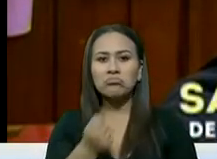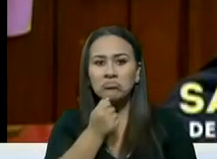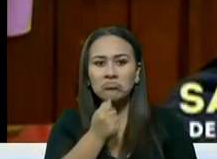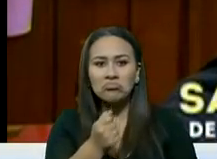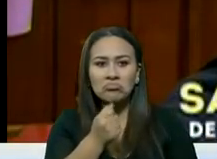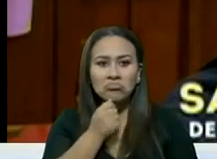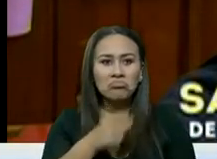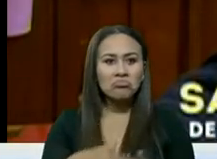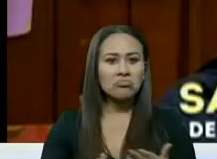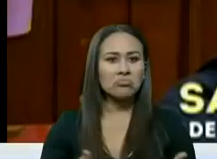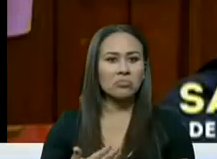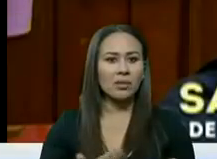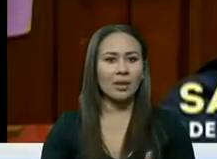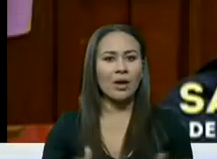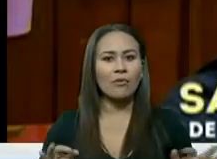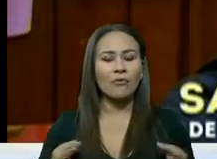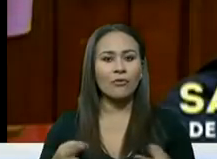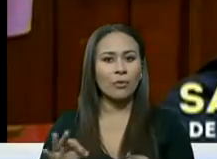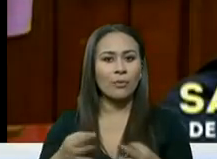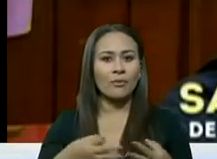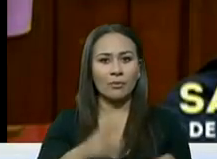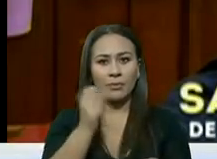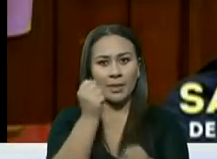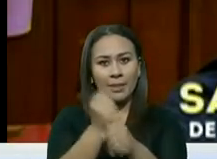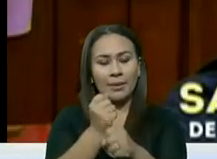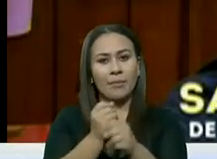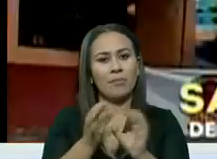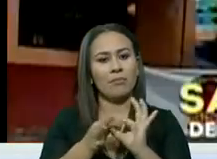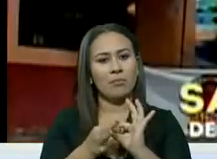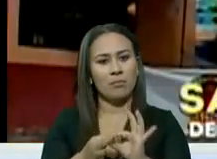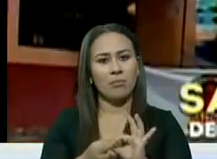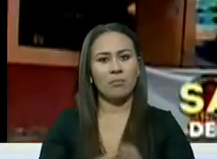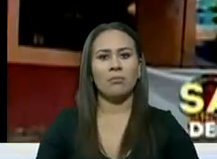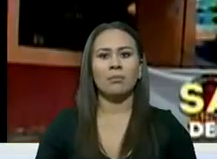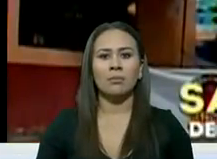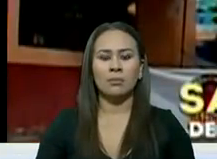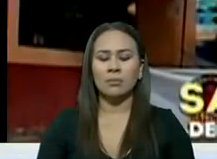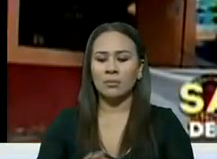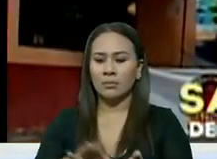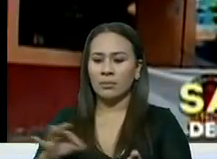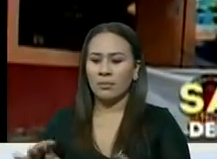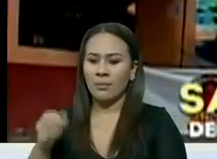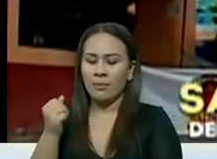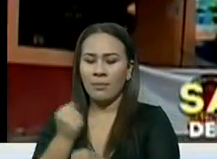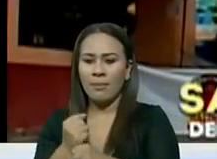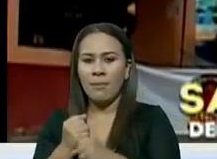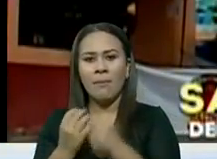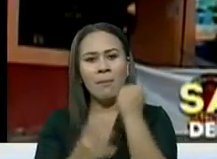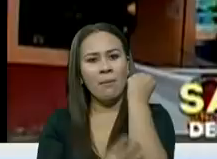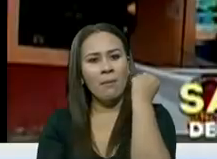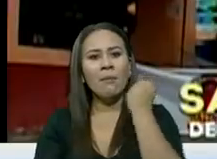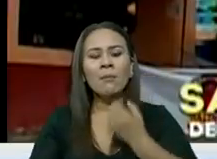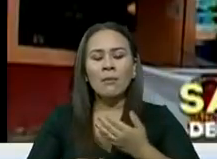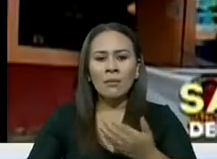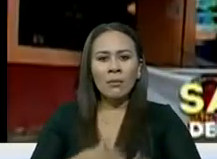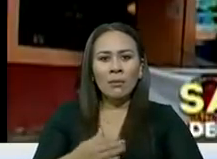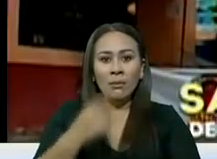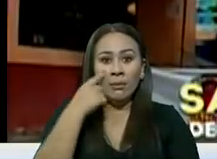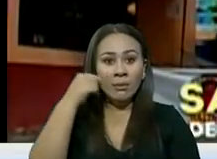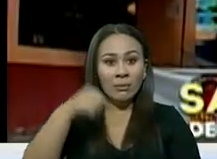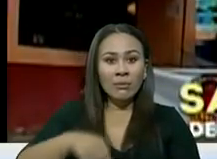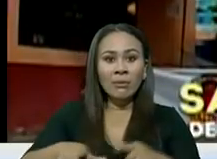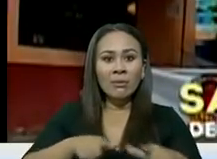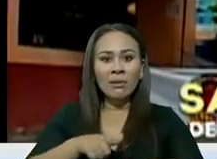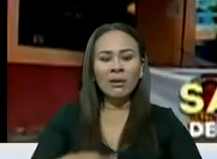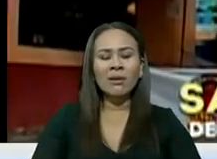este estilo de trabajar juntos, de salir juntos de la pobreza. Pero analicemos Salina. Cuando